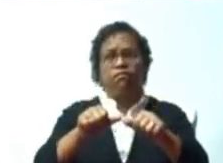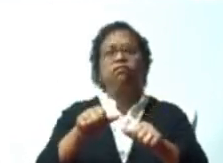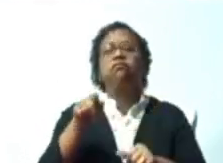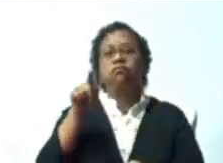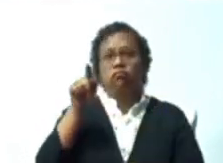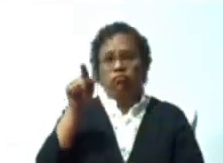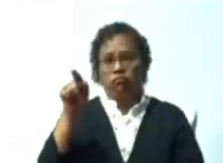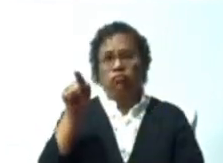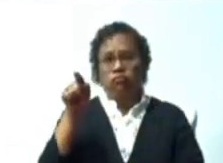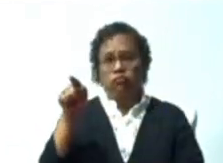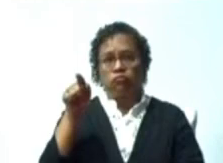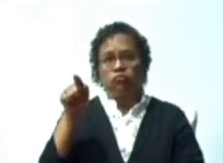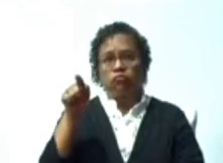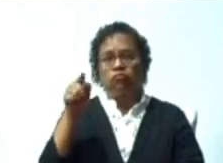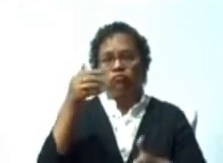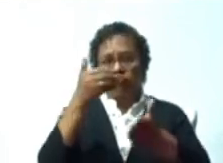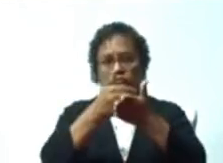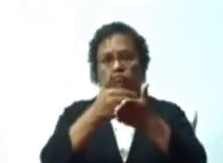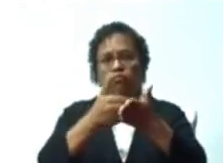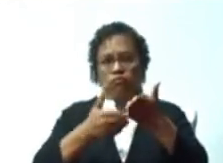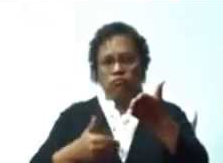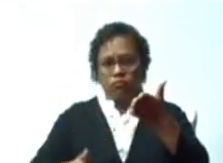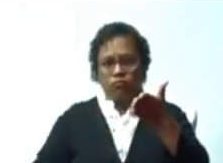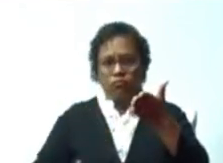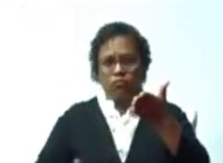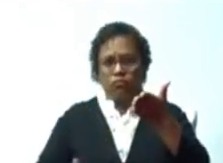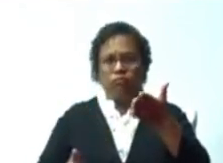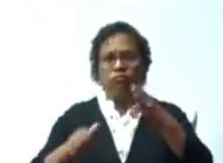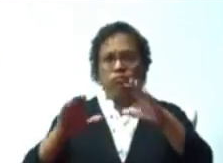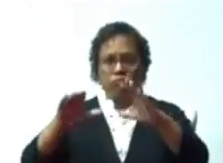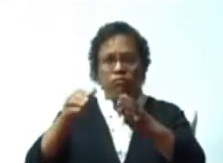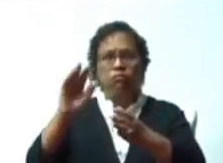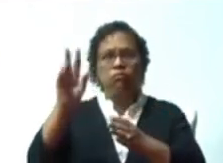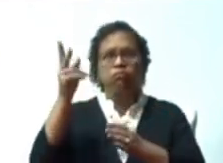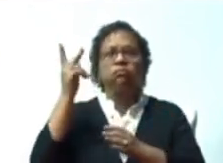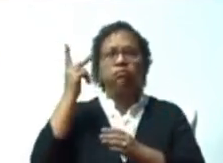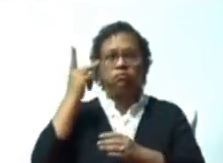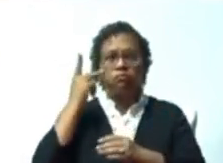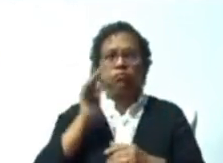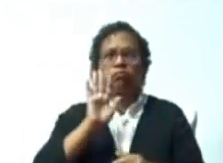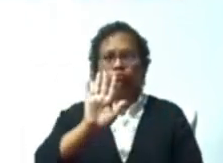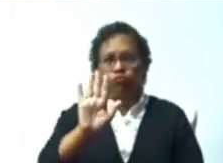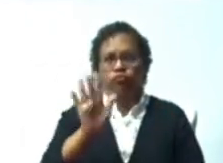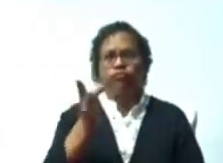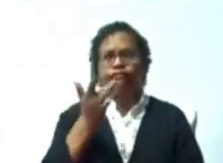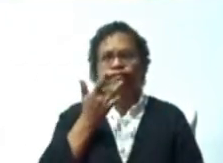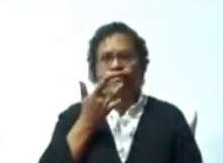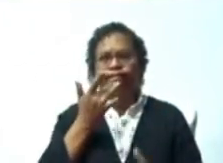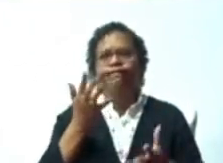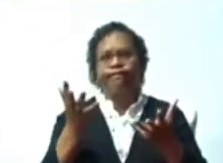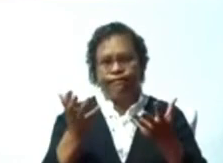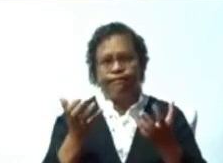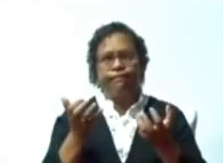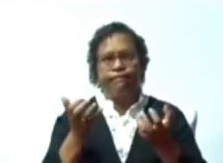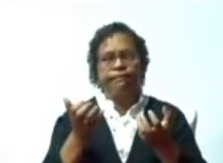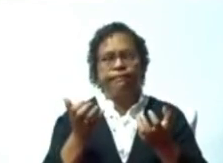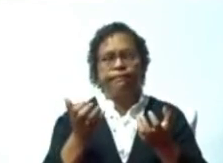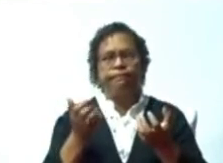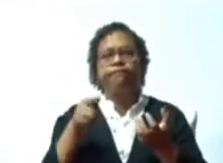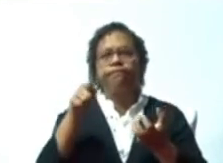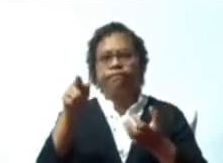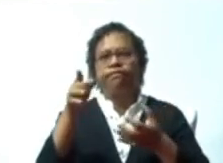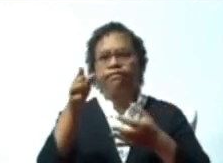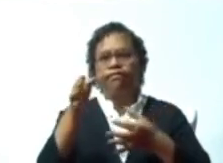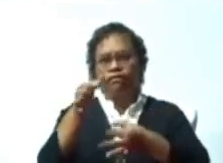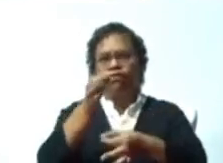documentación que le presentó a nuestro partido de su voluntad de que la persona que le sustituya en